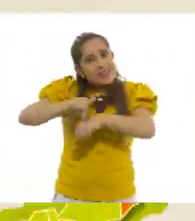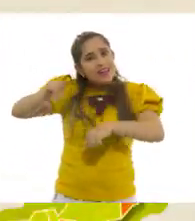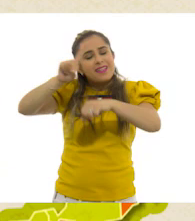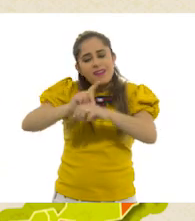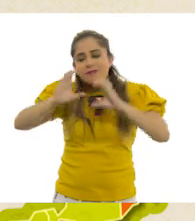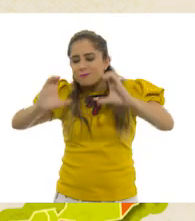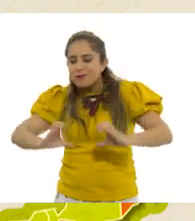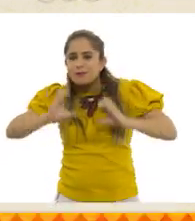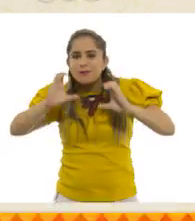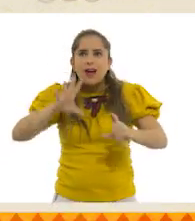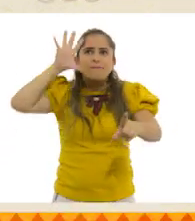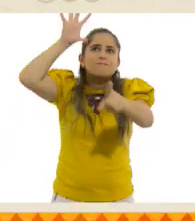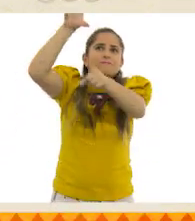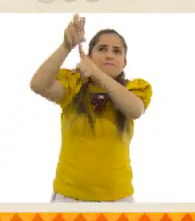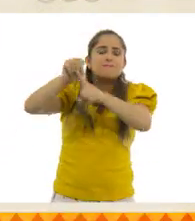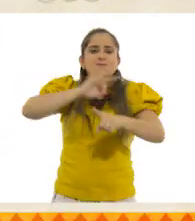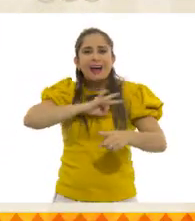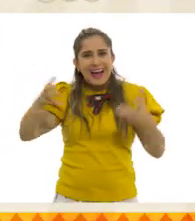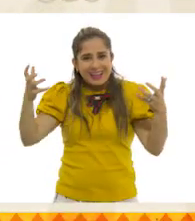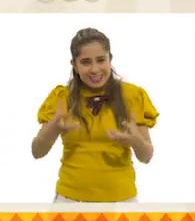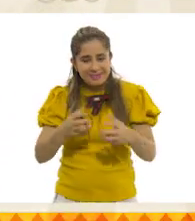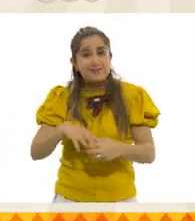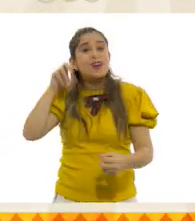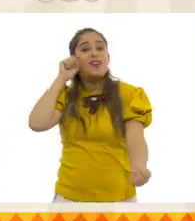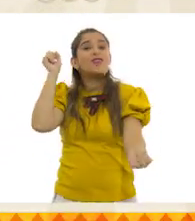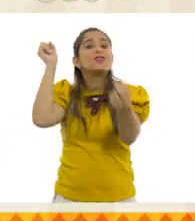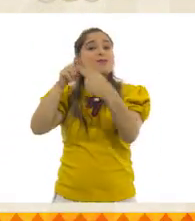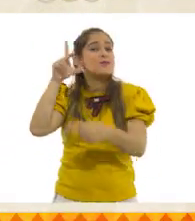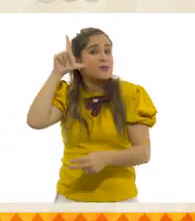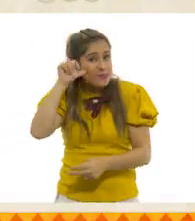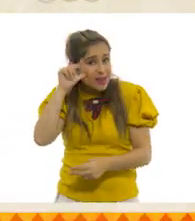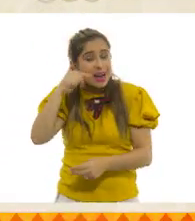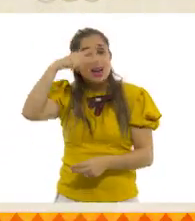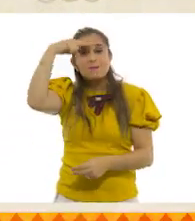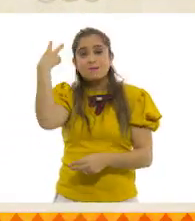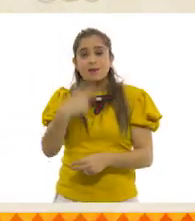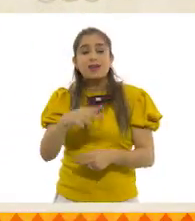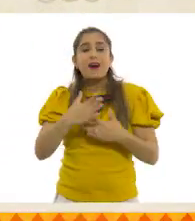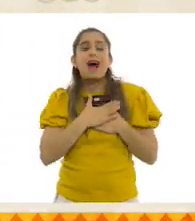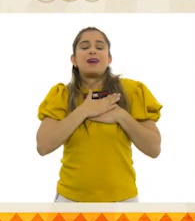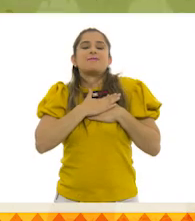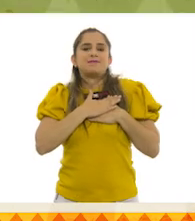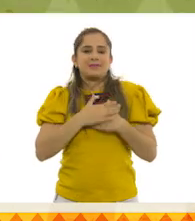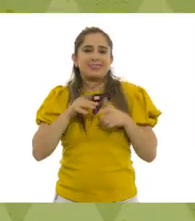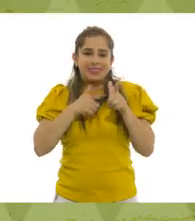y nos proponemos. Nos vemos mañana para seguir aprendiendo a amar a México.